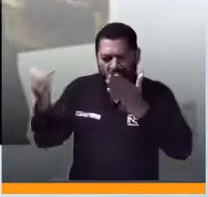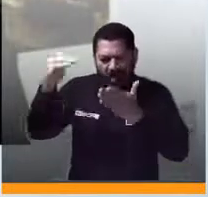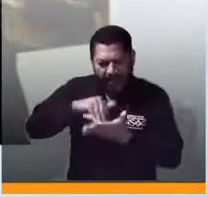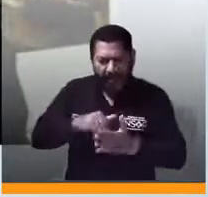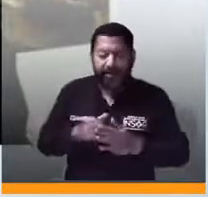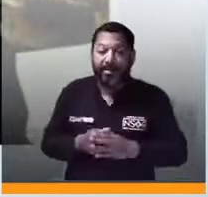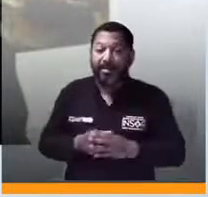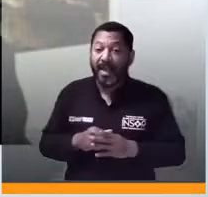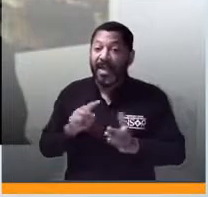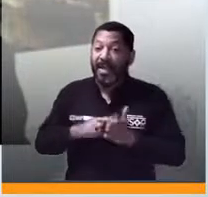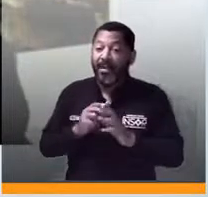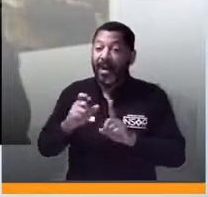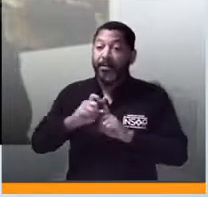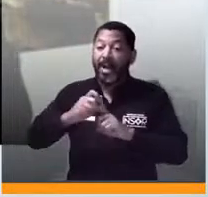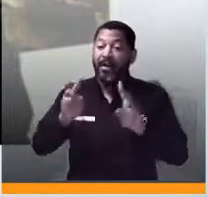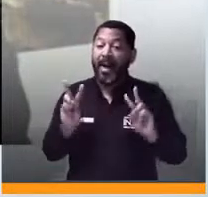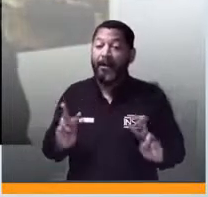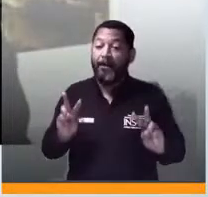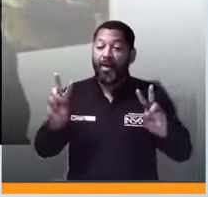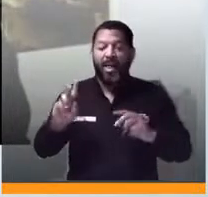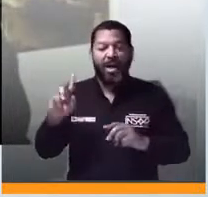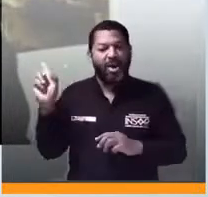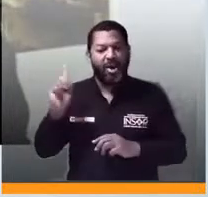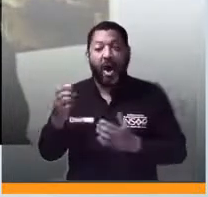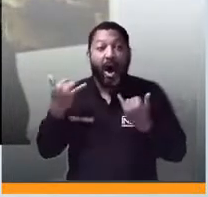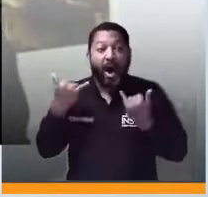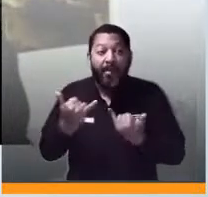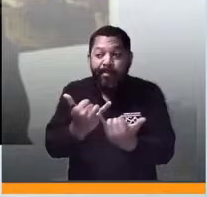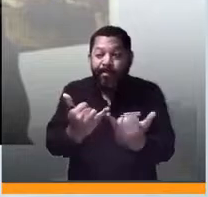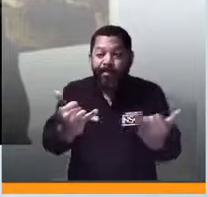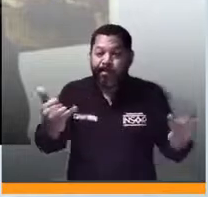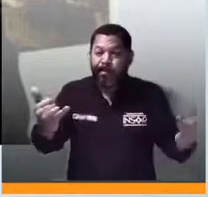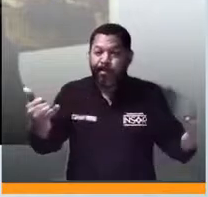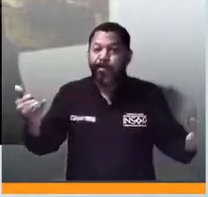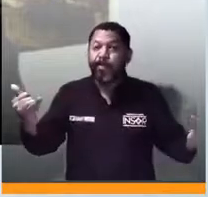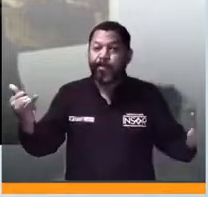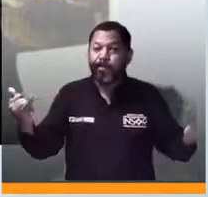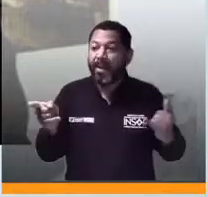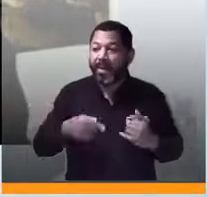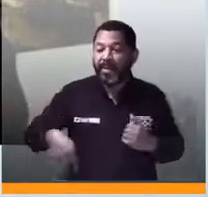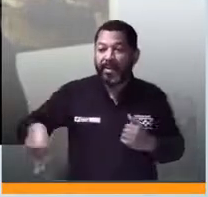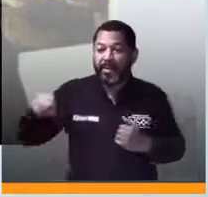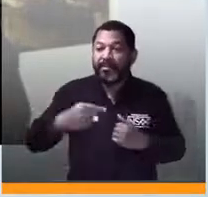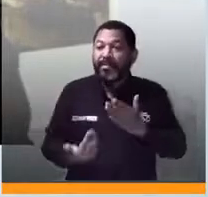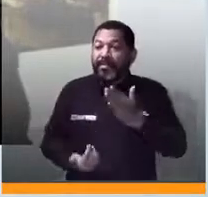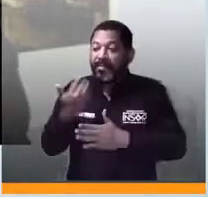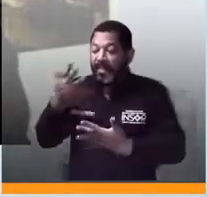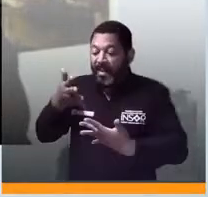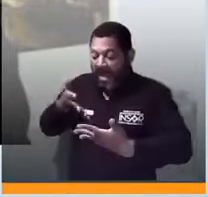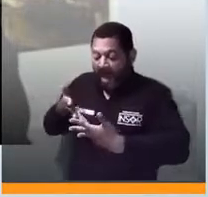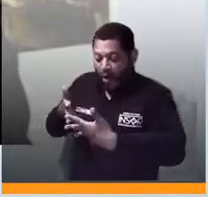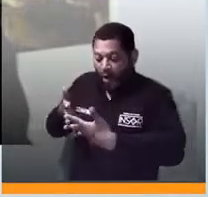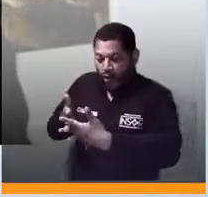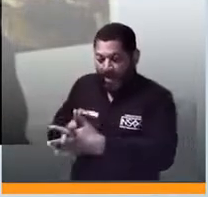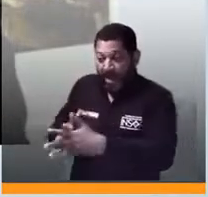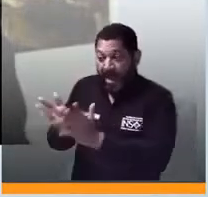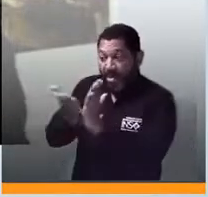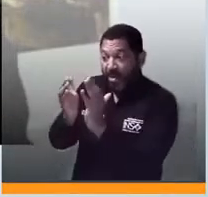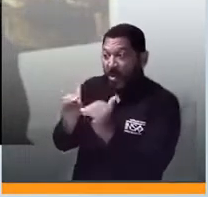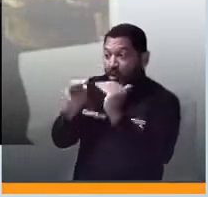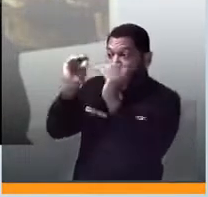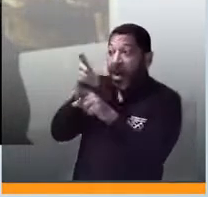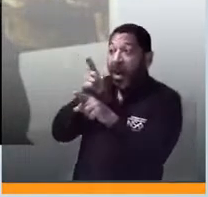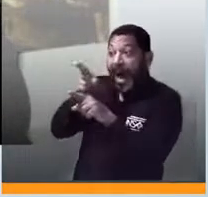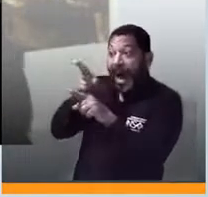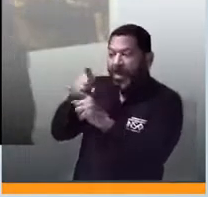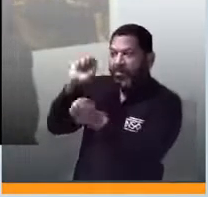solamente porque sea moda, sino porque es la tendencia a la cual nosotros estamos haciéndole un nuevo ajuste a la educación superior de este país.